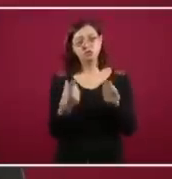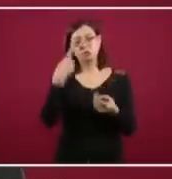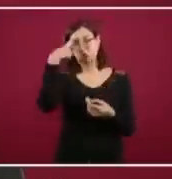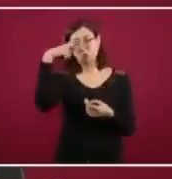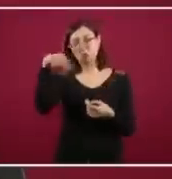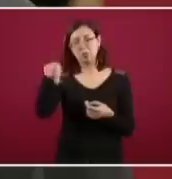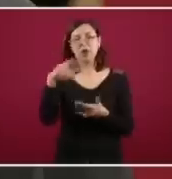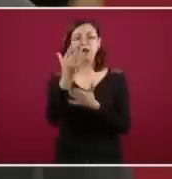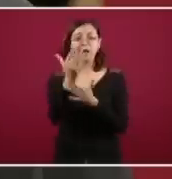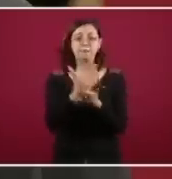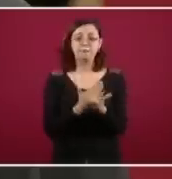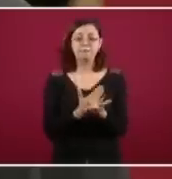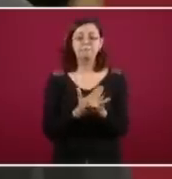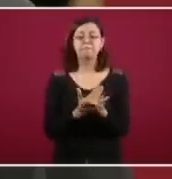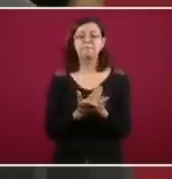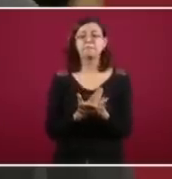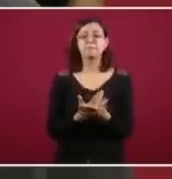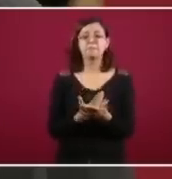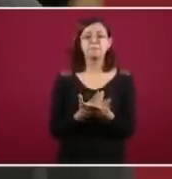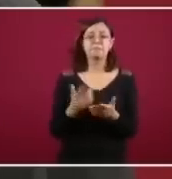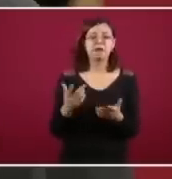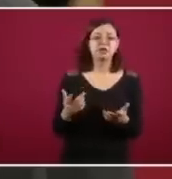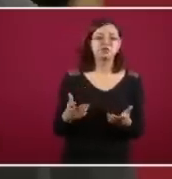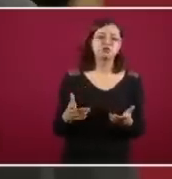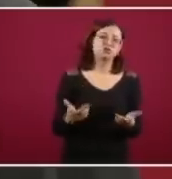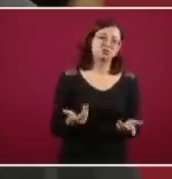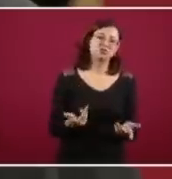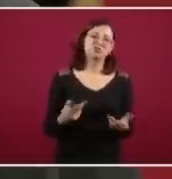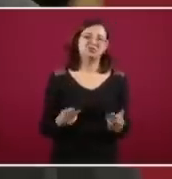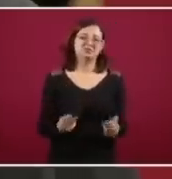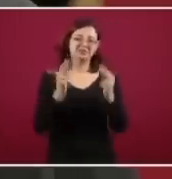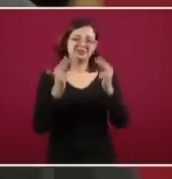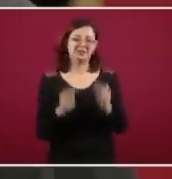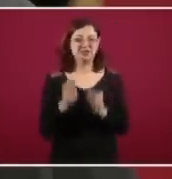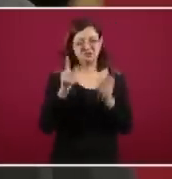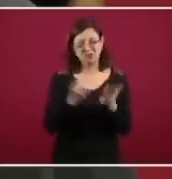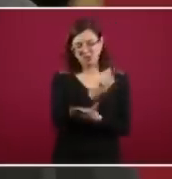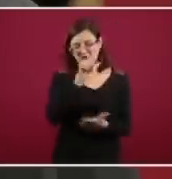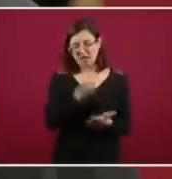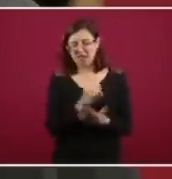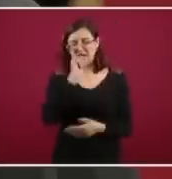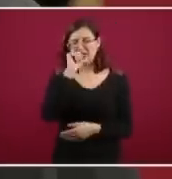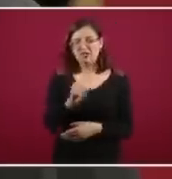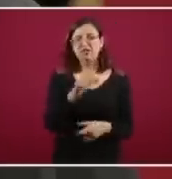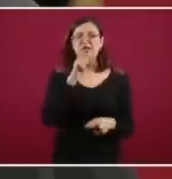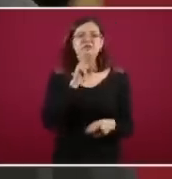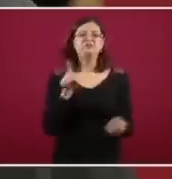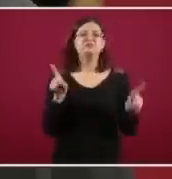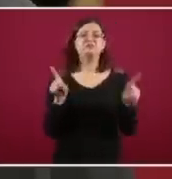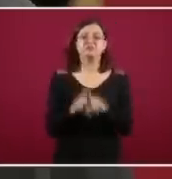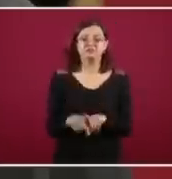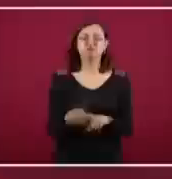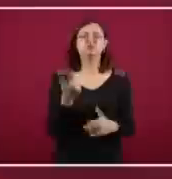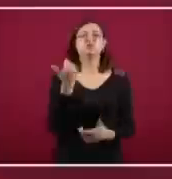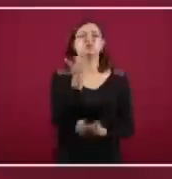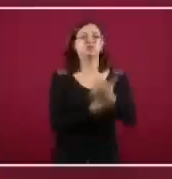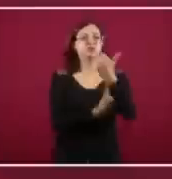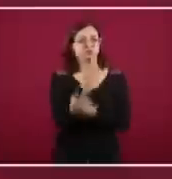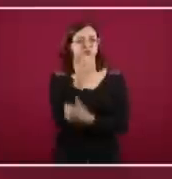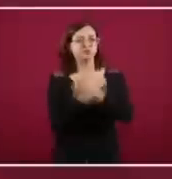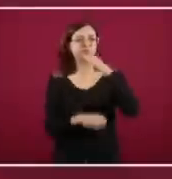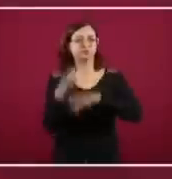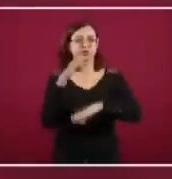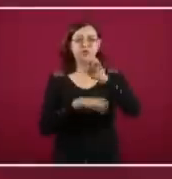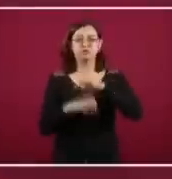a disminuir la informalidad, contribuirá notablemente a hacer más competitivas a las